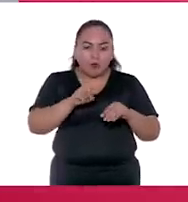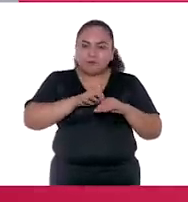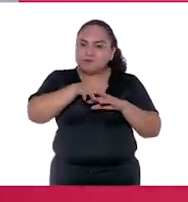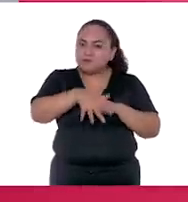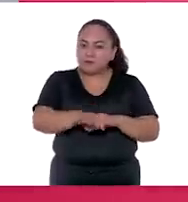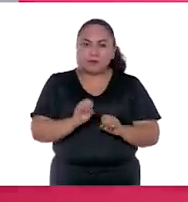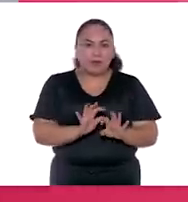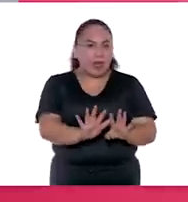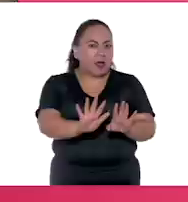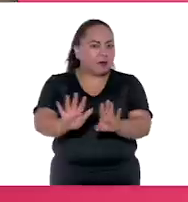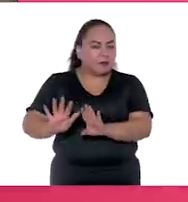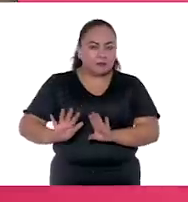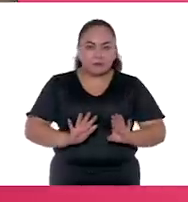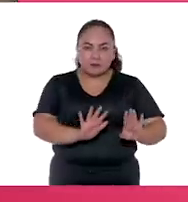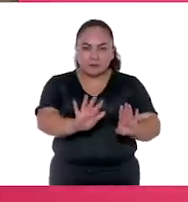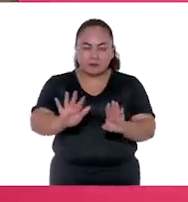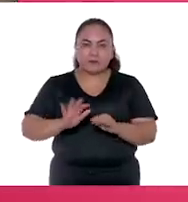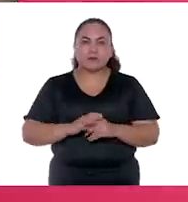debo de dejar en los sistemas.